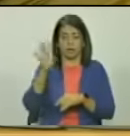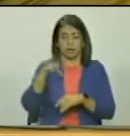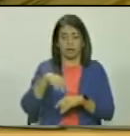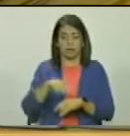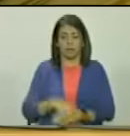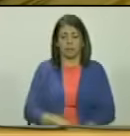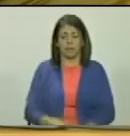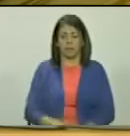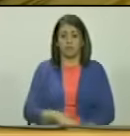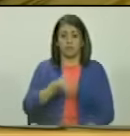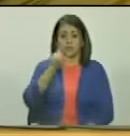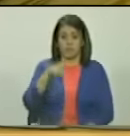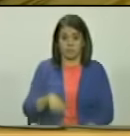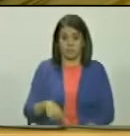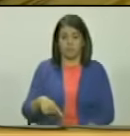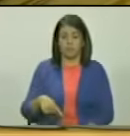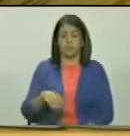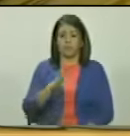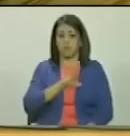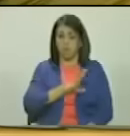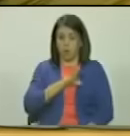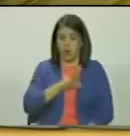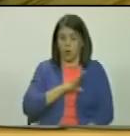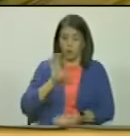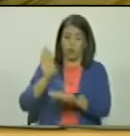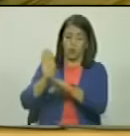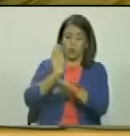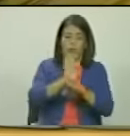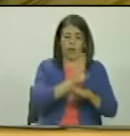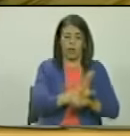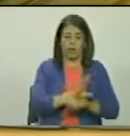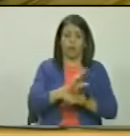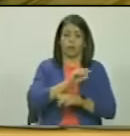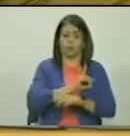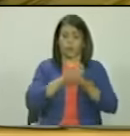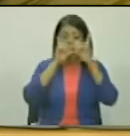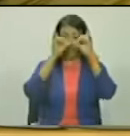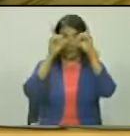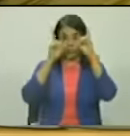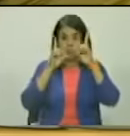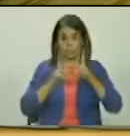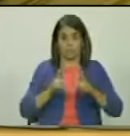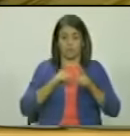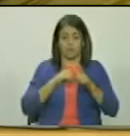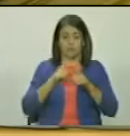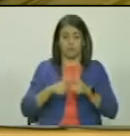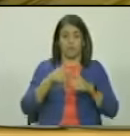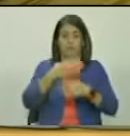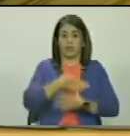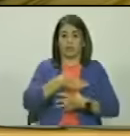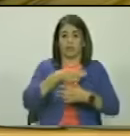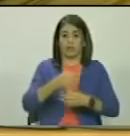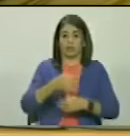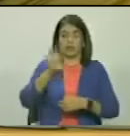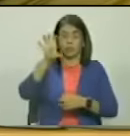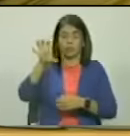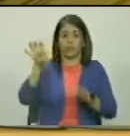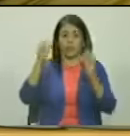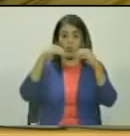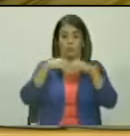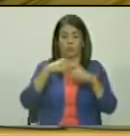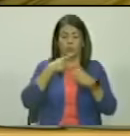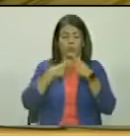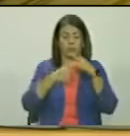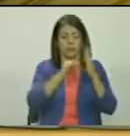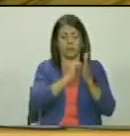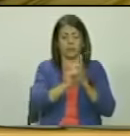Esequiba, así como la integridad territorial, la autodeterminación y los intereses de la Nación, de conformidad con